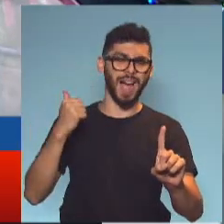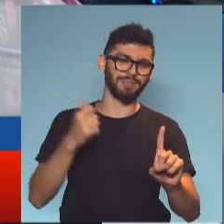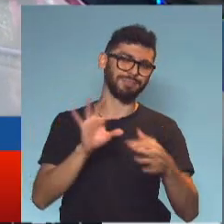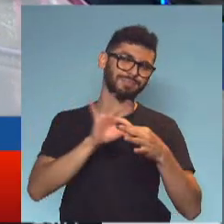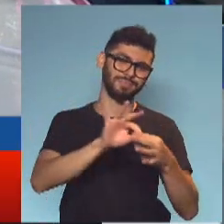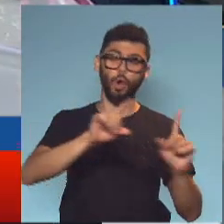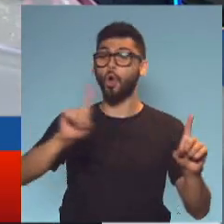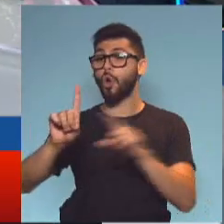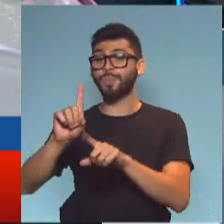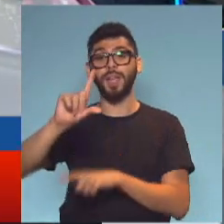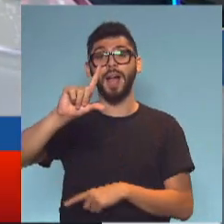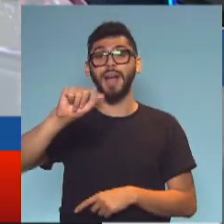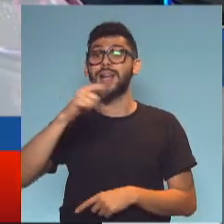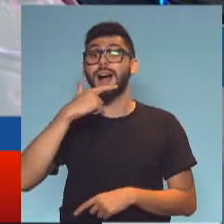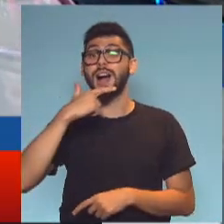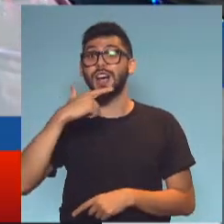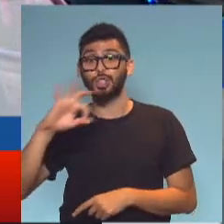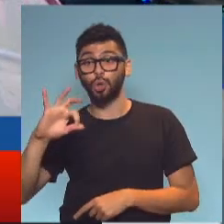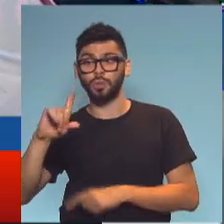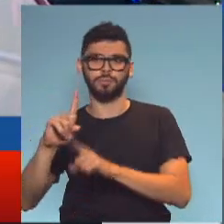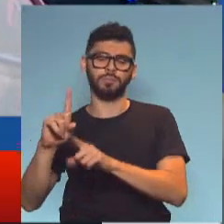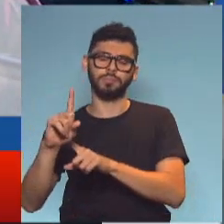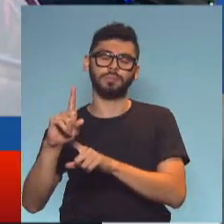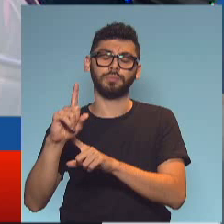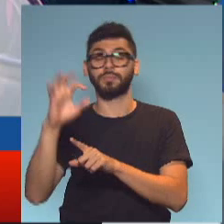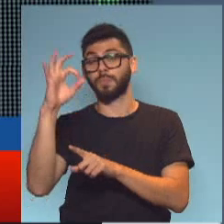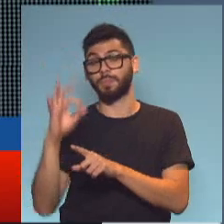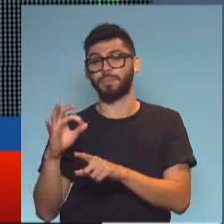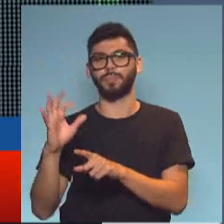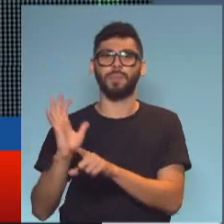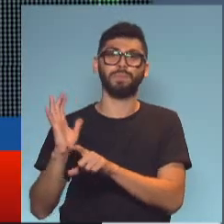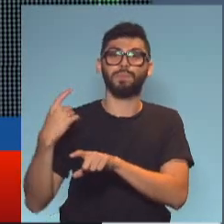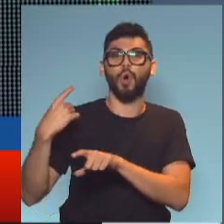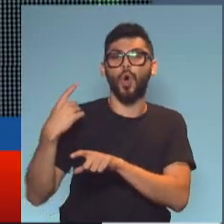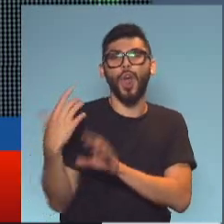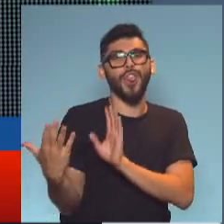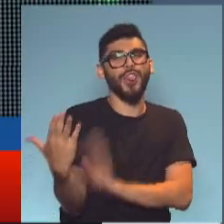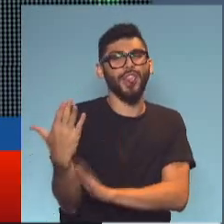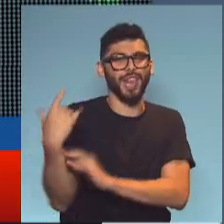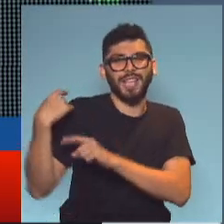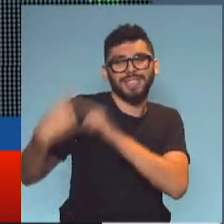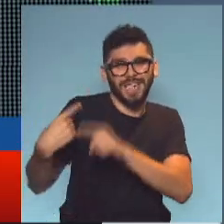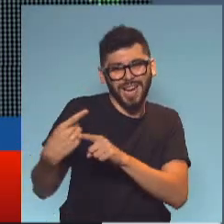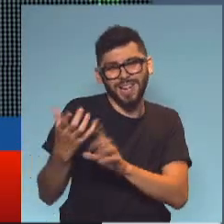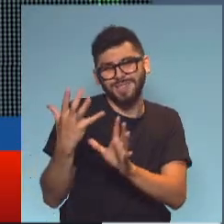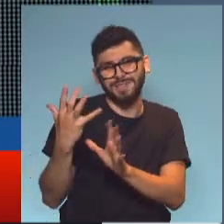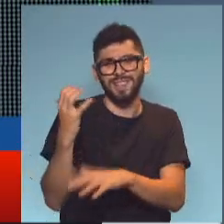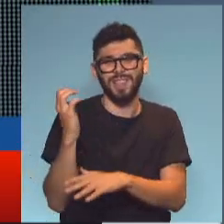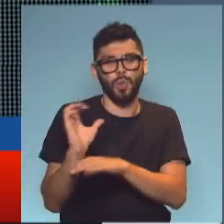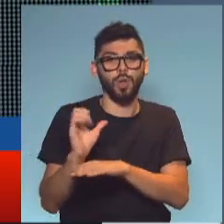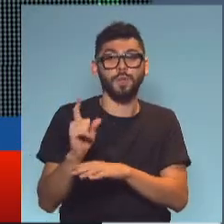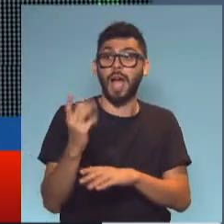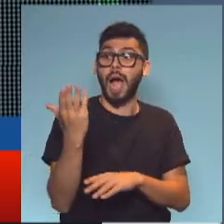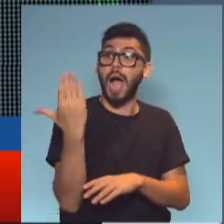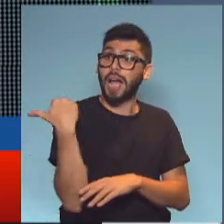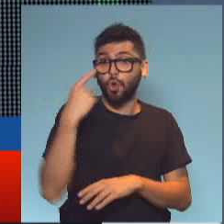Guillermo Lasso, el candidato de los sectores más tradicionales de la derecha ecuatoriana. Cerraron campaña en el día